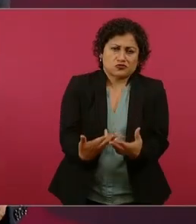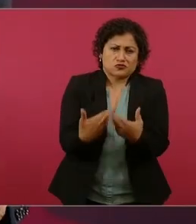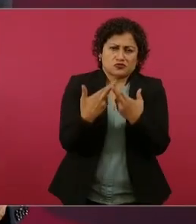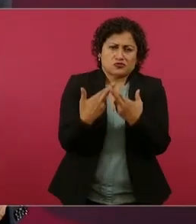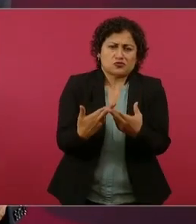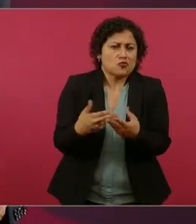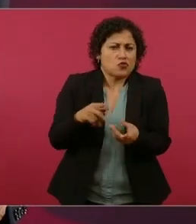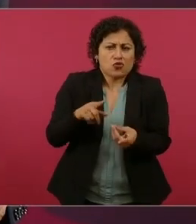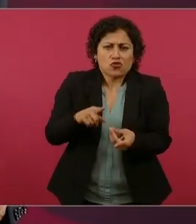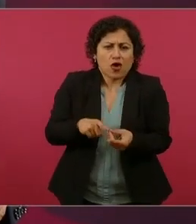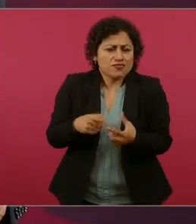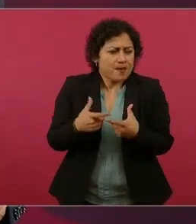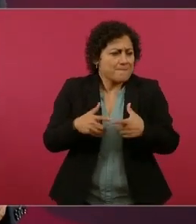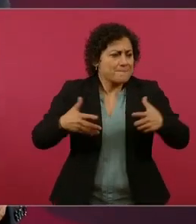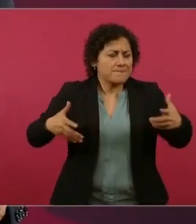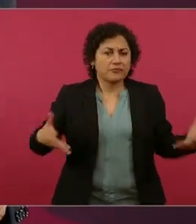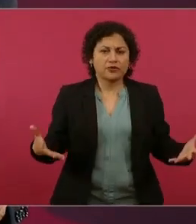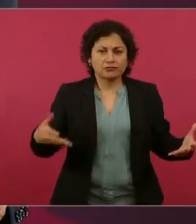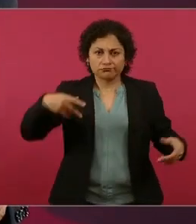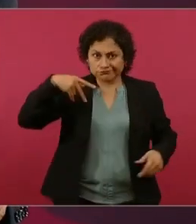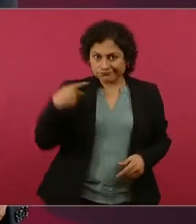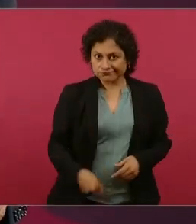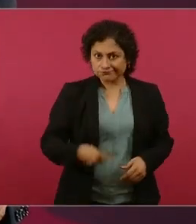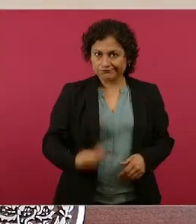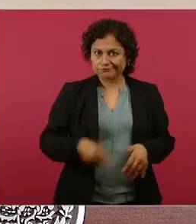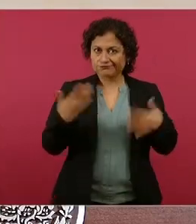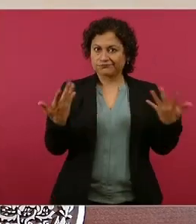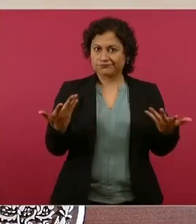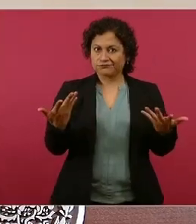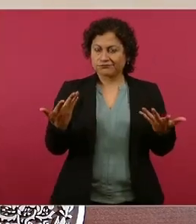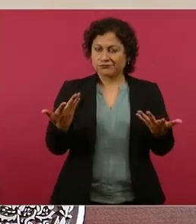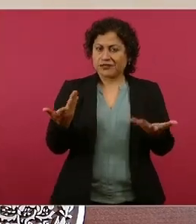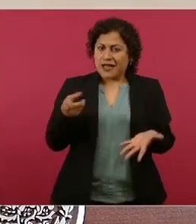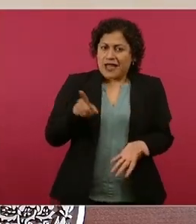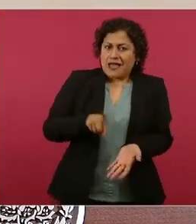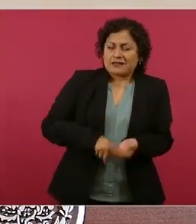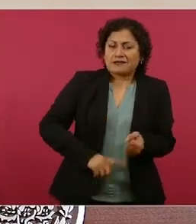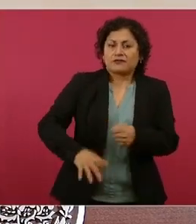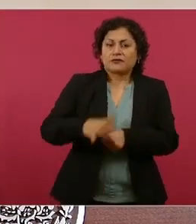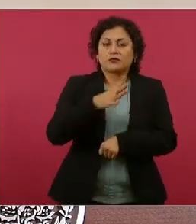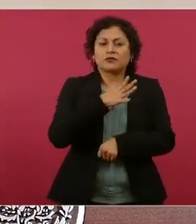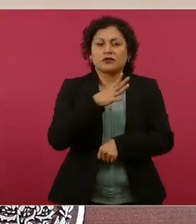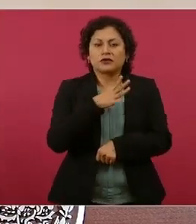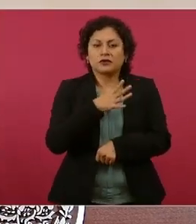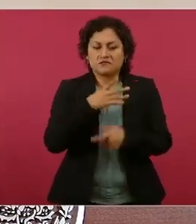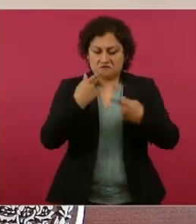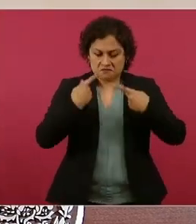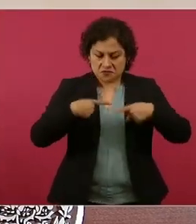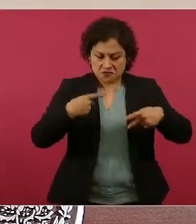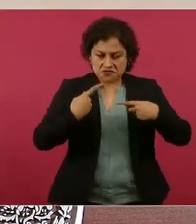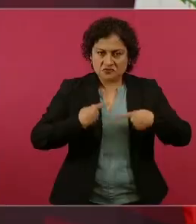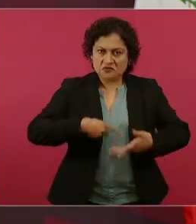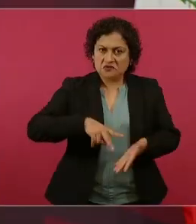nuestras familias, los valores culturales, morales, espirituales, todo